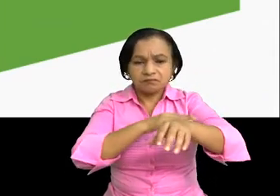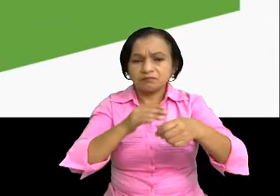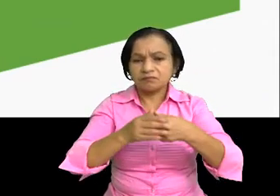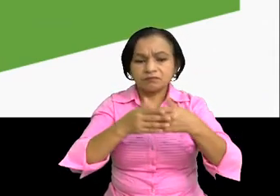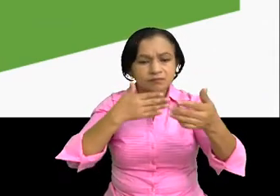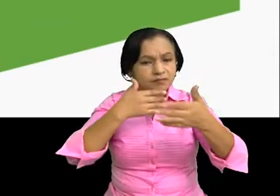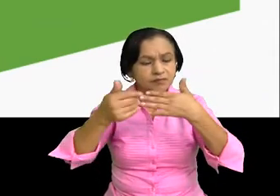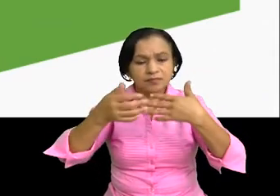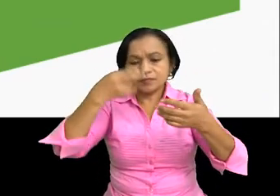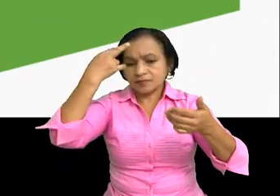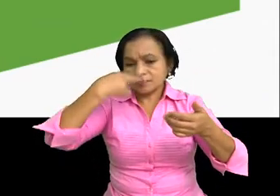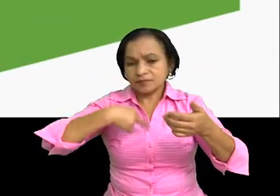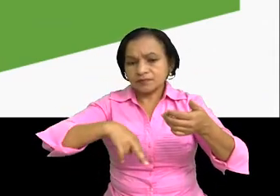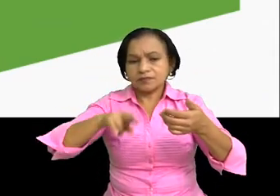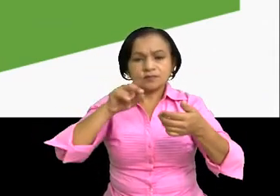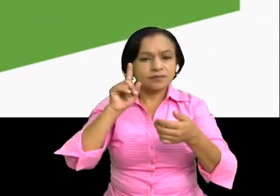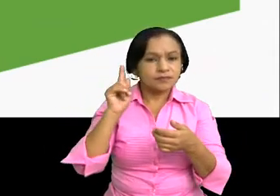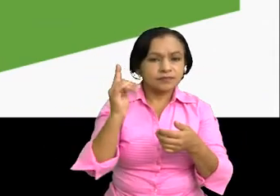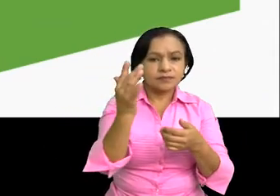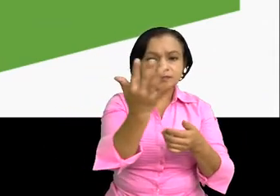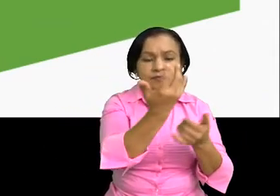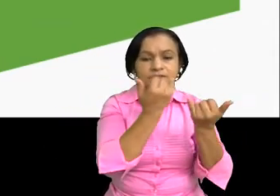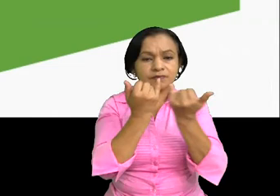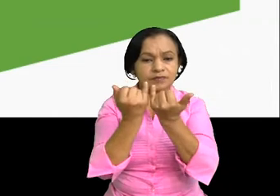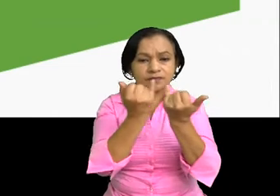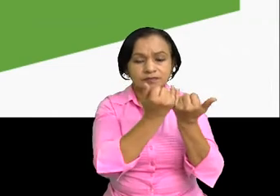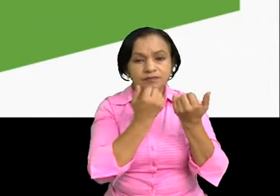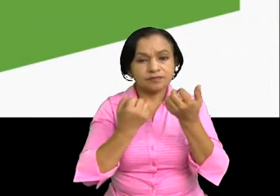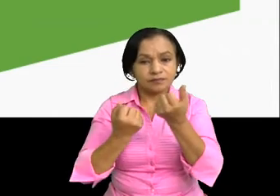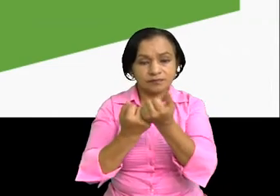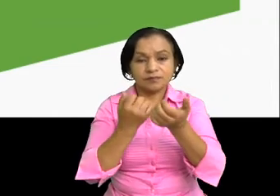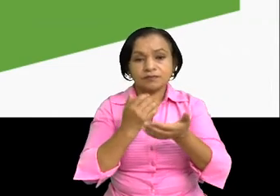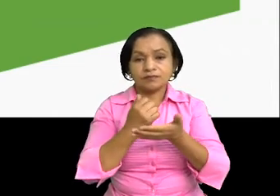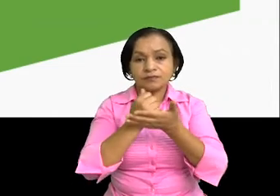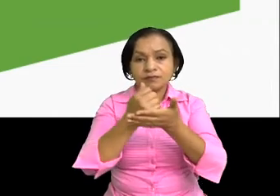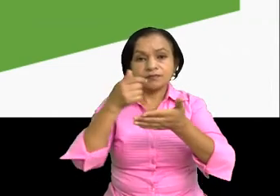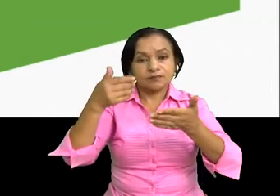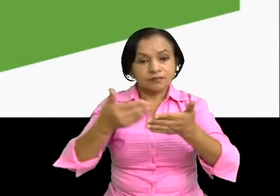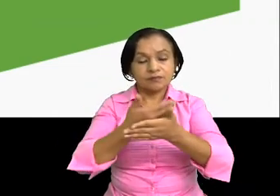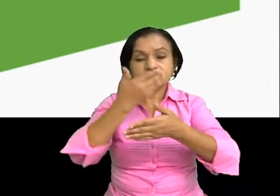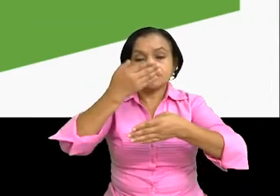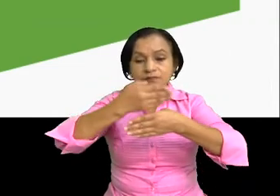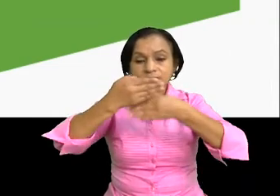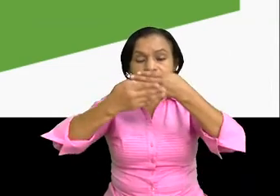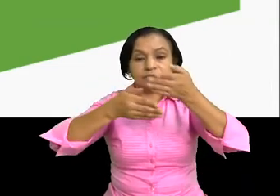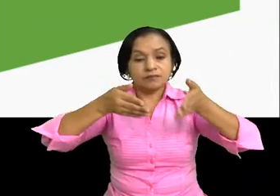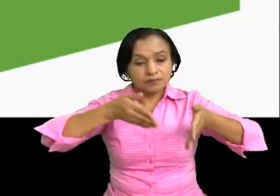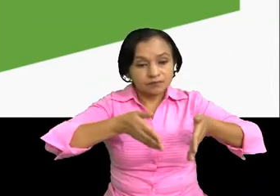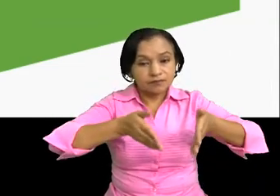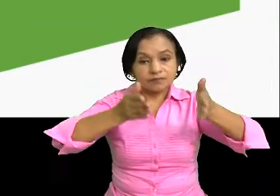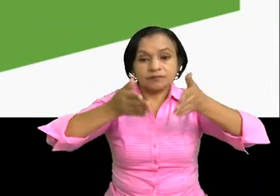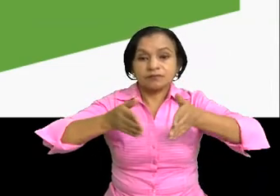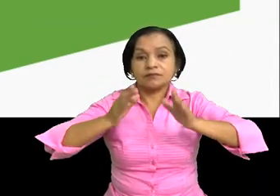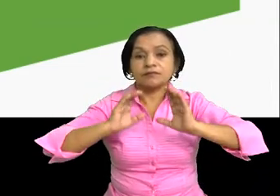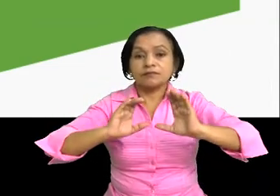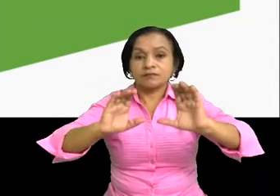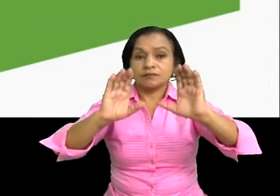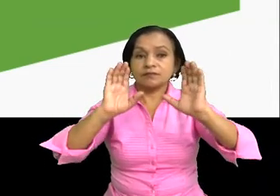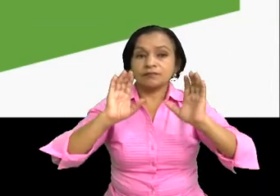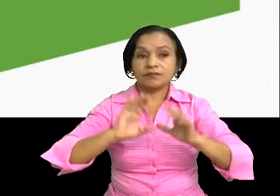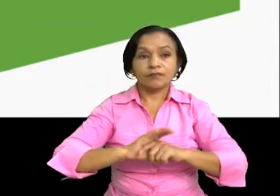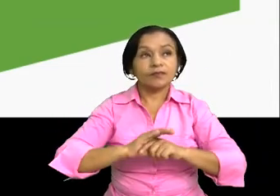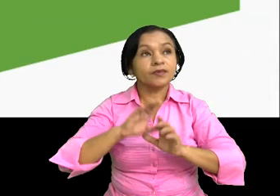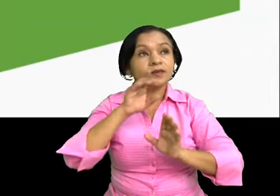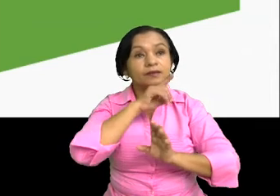su religión. Todos resultan beneficiados con esta obra de progreso. Claro que sí. Y es